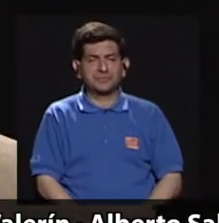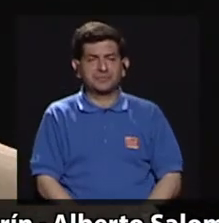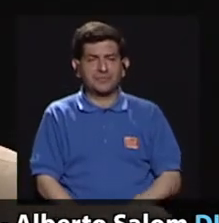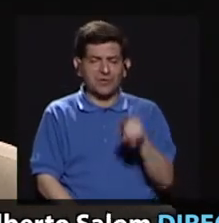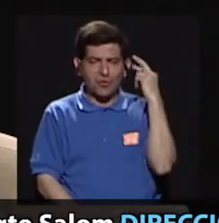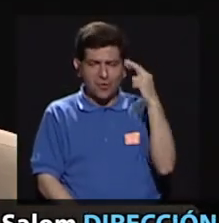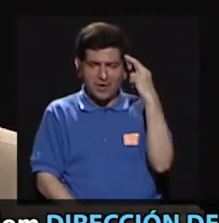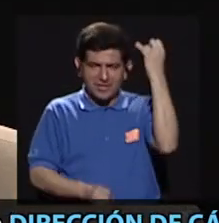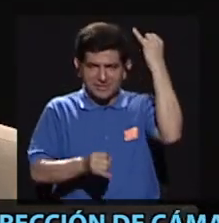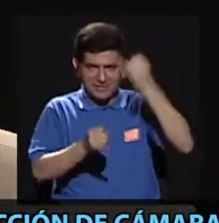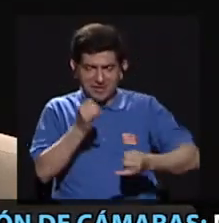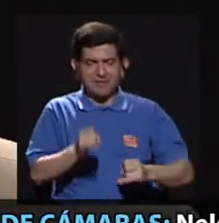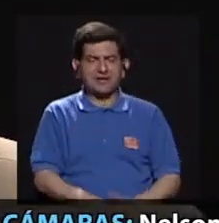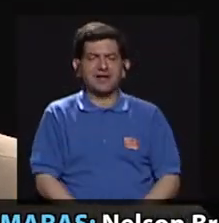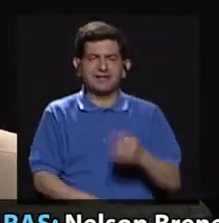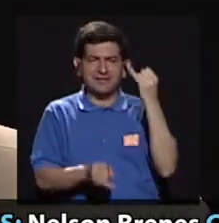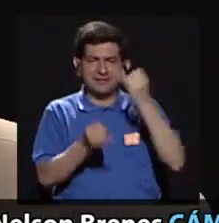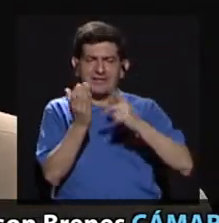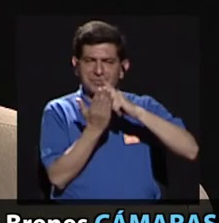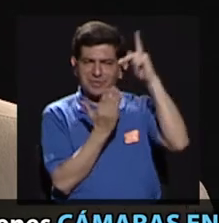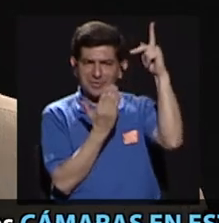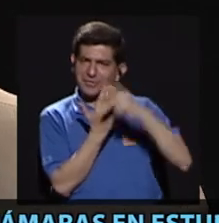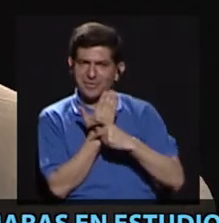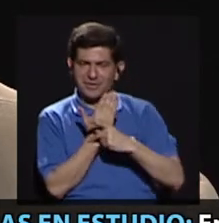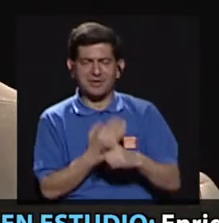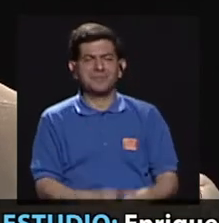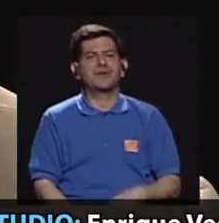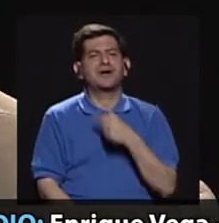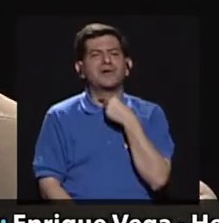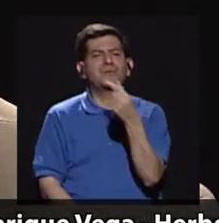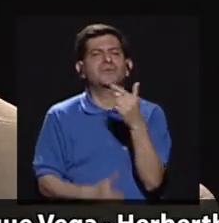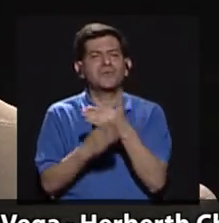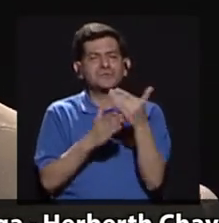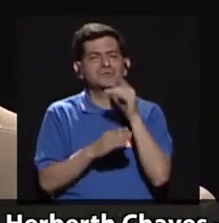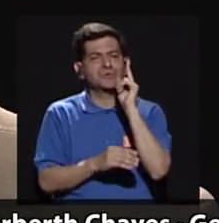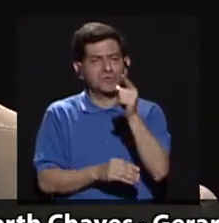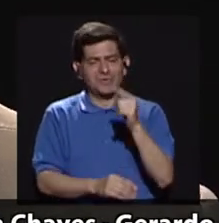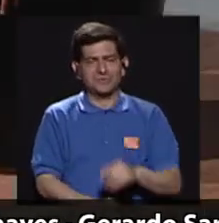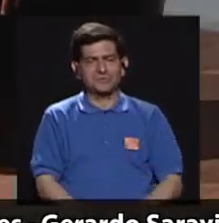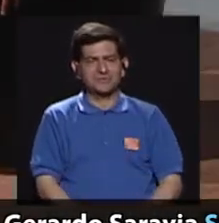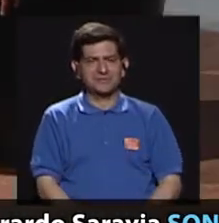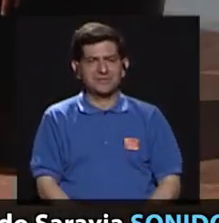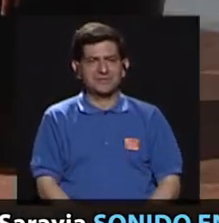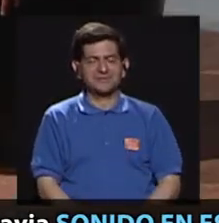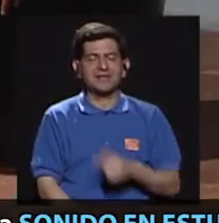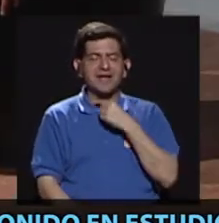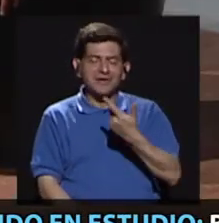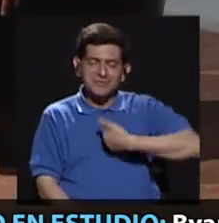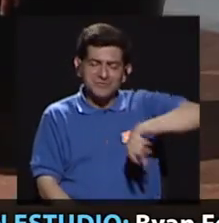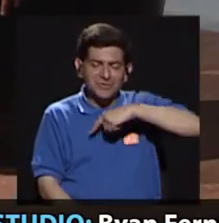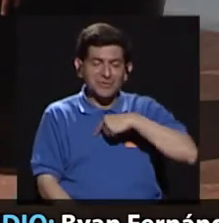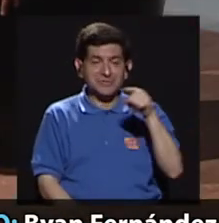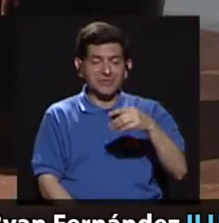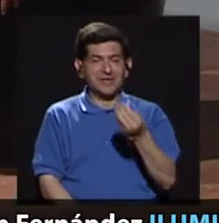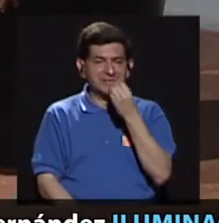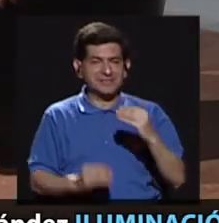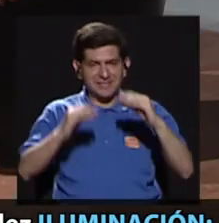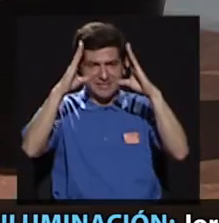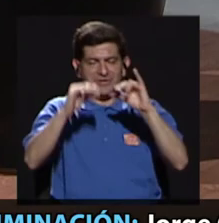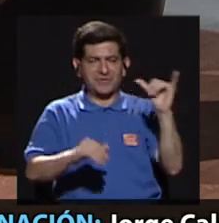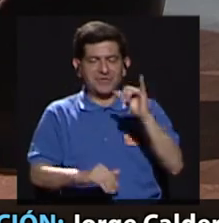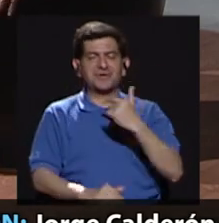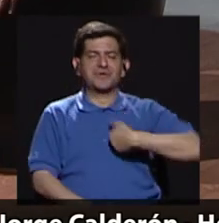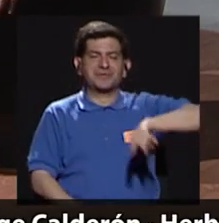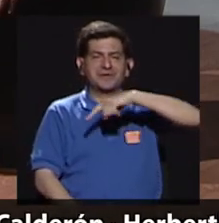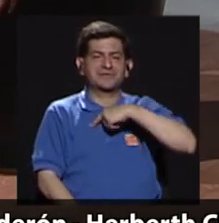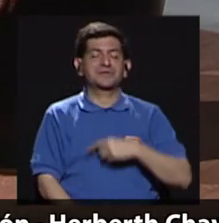reflexión final despedimos el programa ha sido un gusto compartir con ustedes es para este desayuno para nosotros también